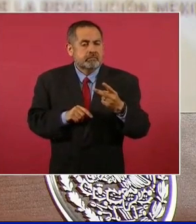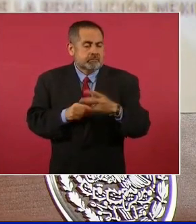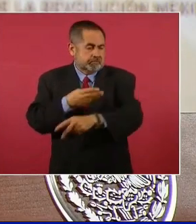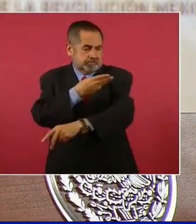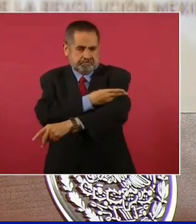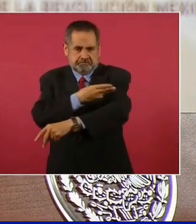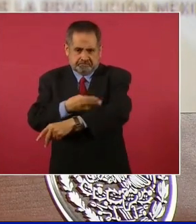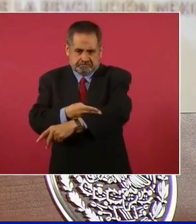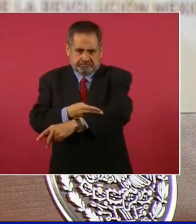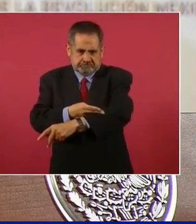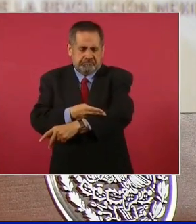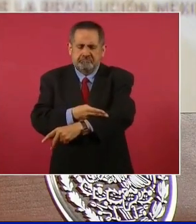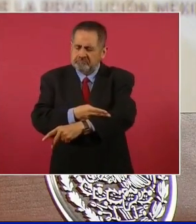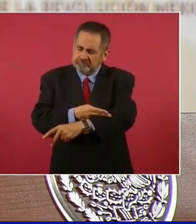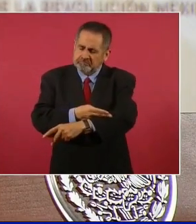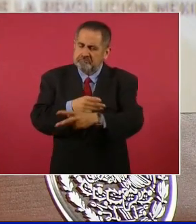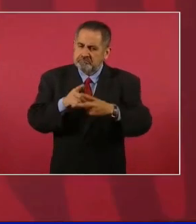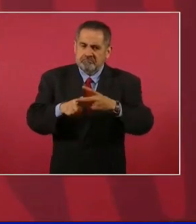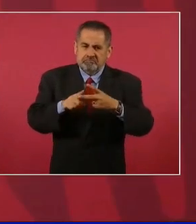Francisco I. Madero,